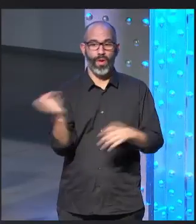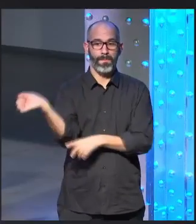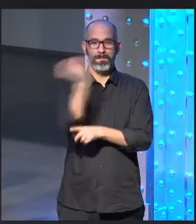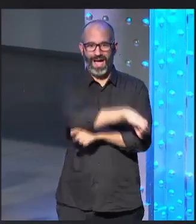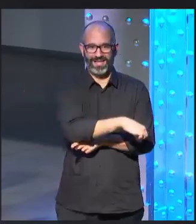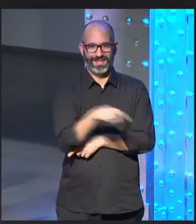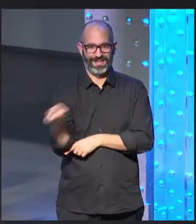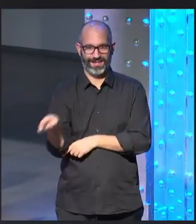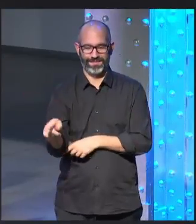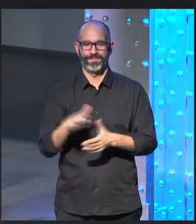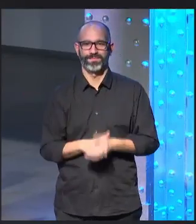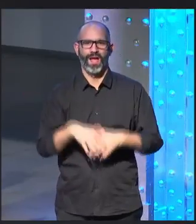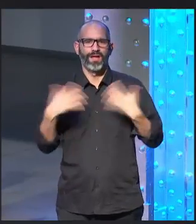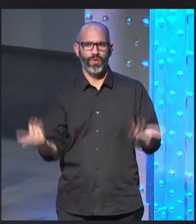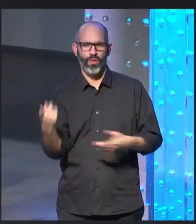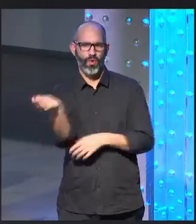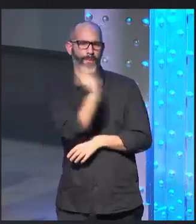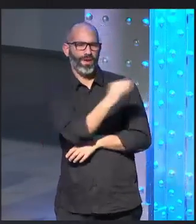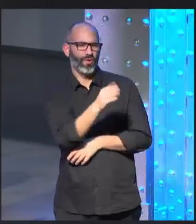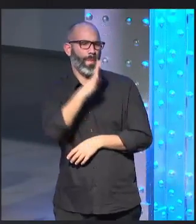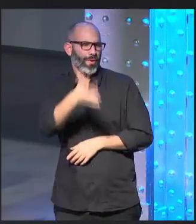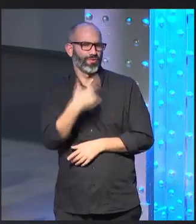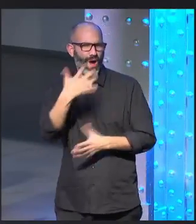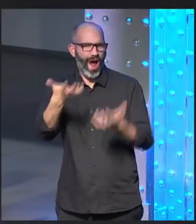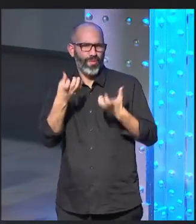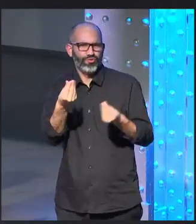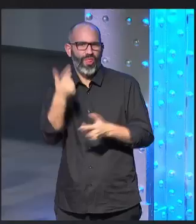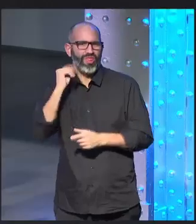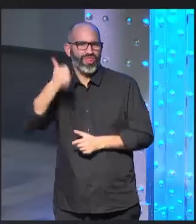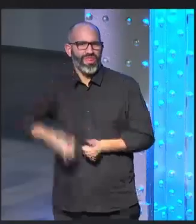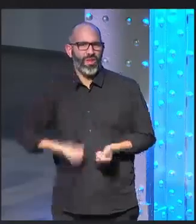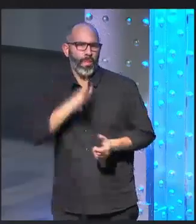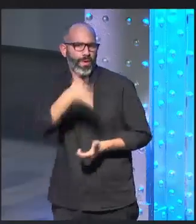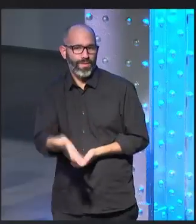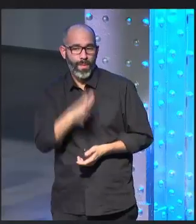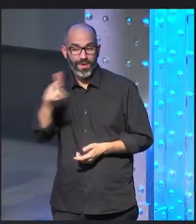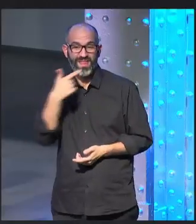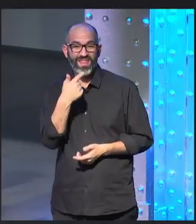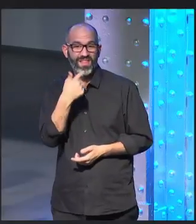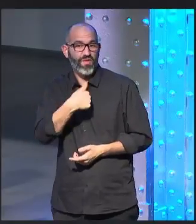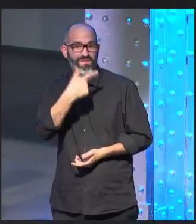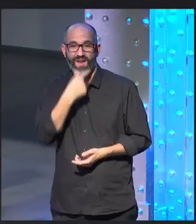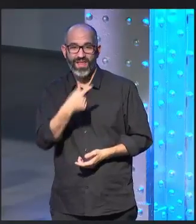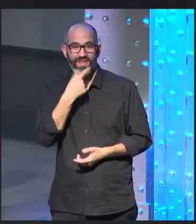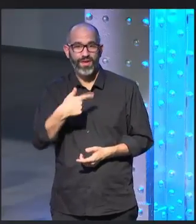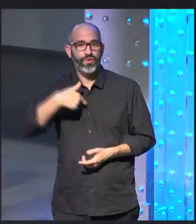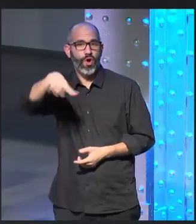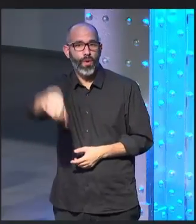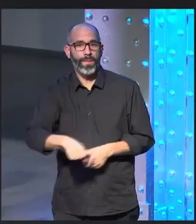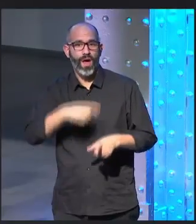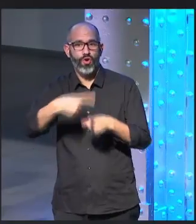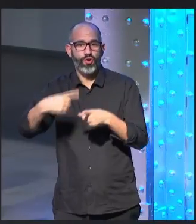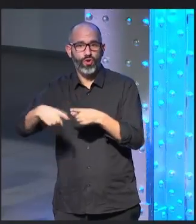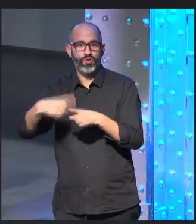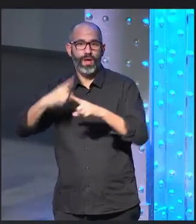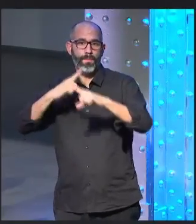en matemáticas. Y le preguntó uno al otro, ¿cómo ha sido así posible? Y entonces, bueno, pues lo mío ha sido muy sencillo. He comprado